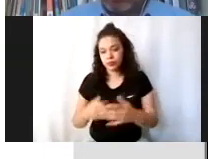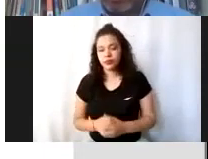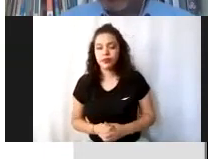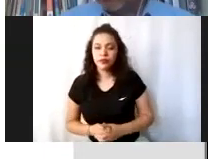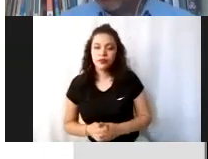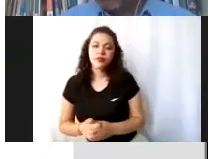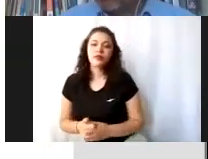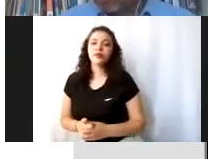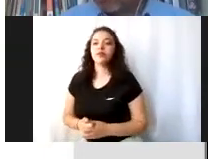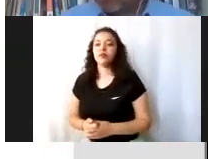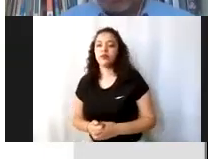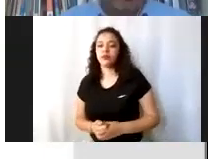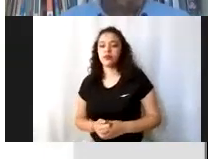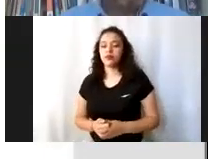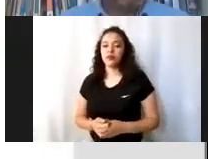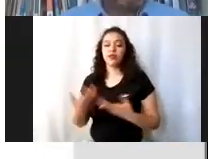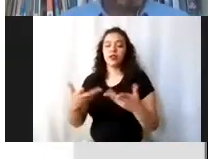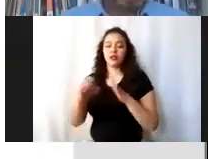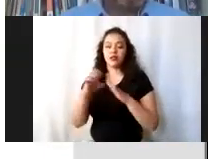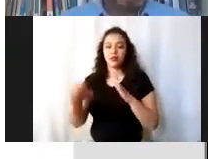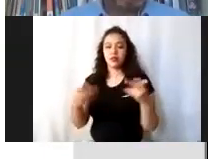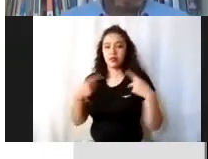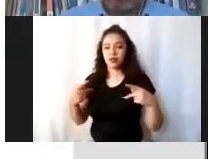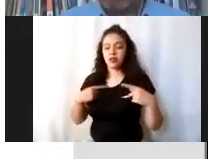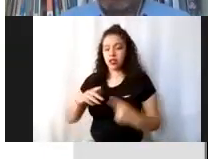datos personales. Por ejemplo, si alguien falleció